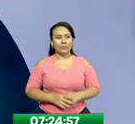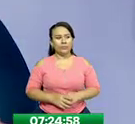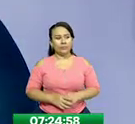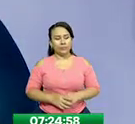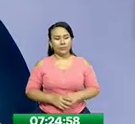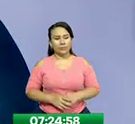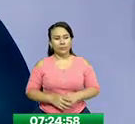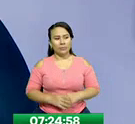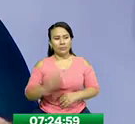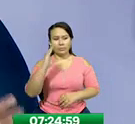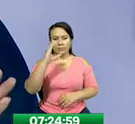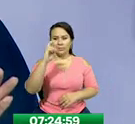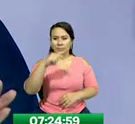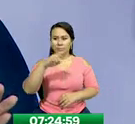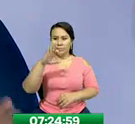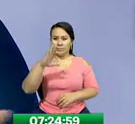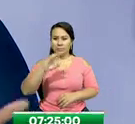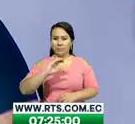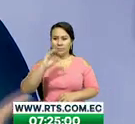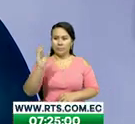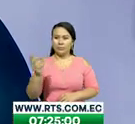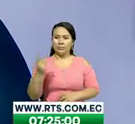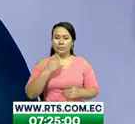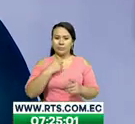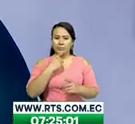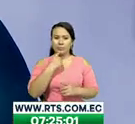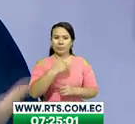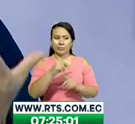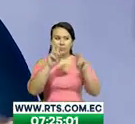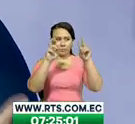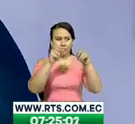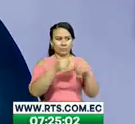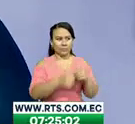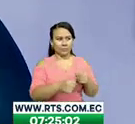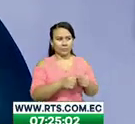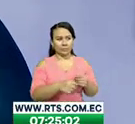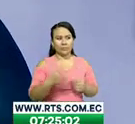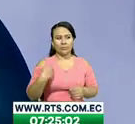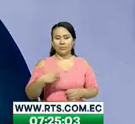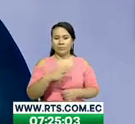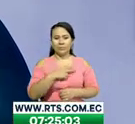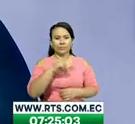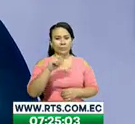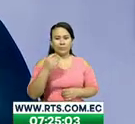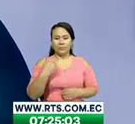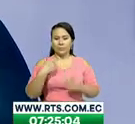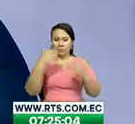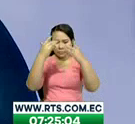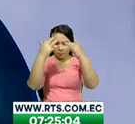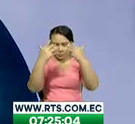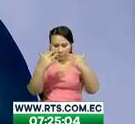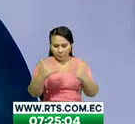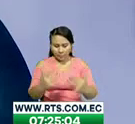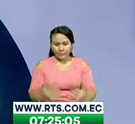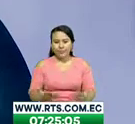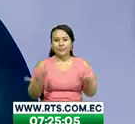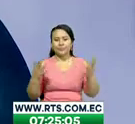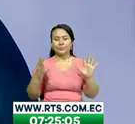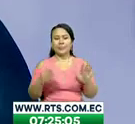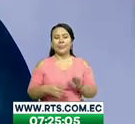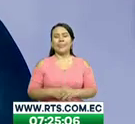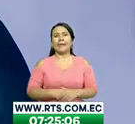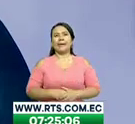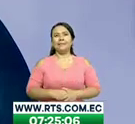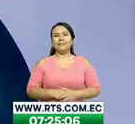Específicamente, CNT tiene un temita ahí en la parte administrativa. No tenemos balances auditados, no tenemos DIFs, no